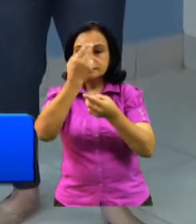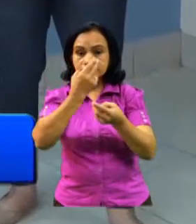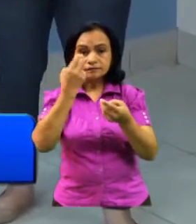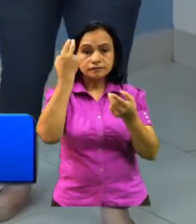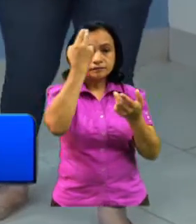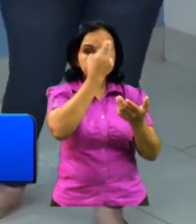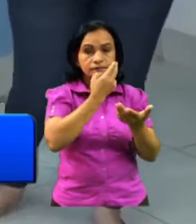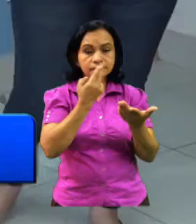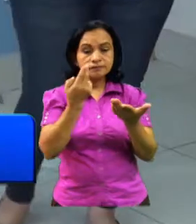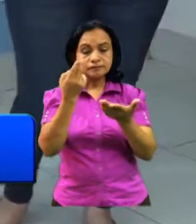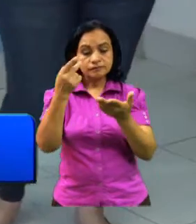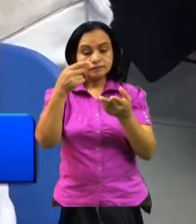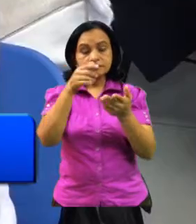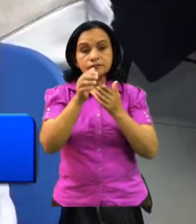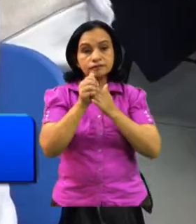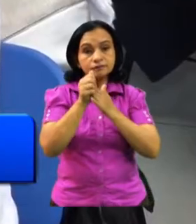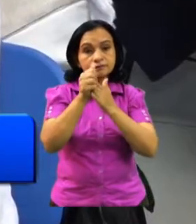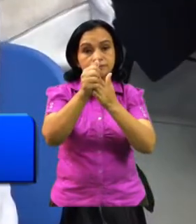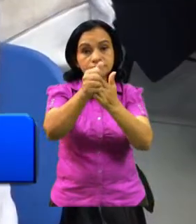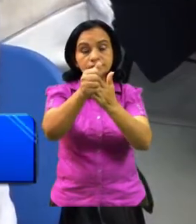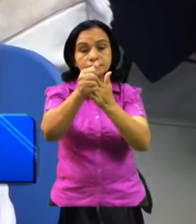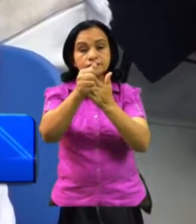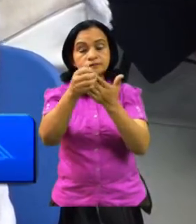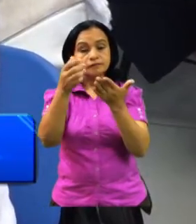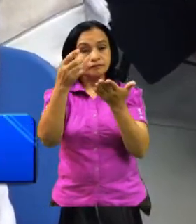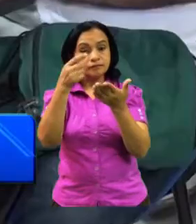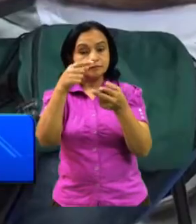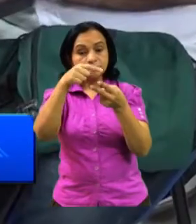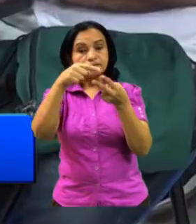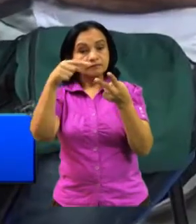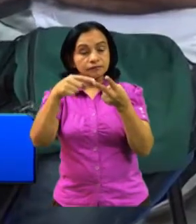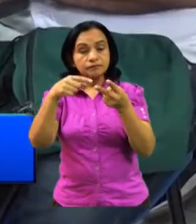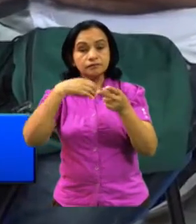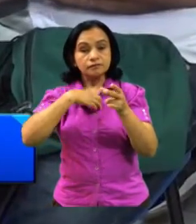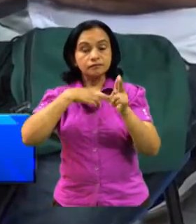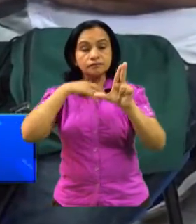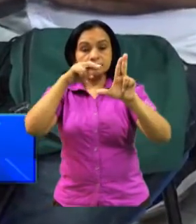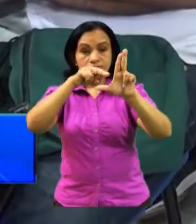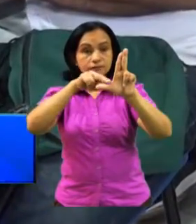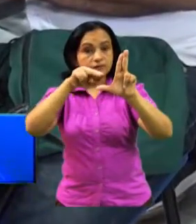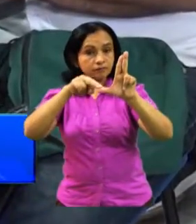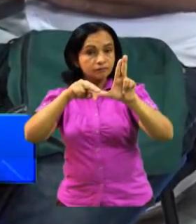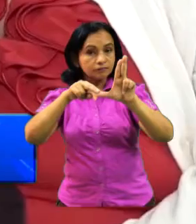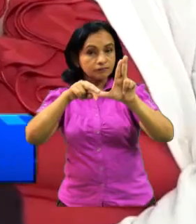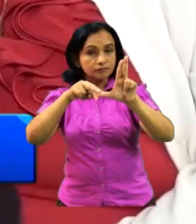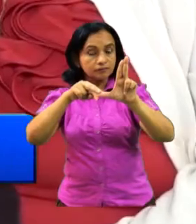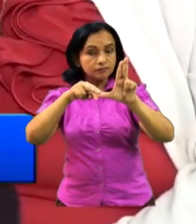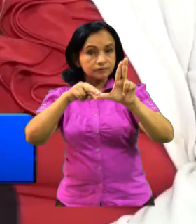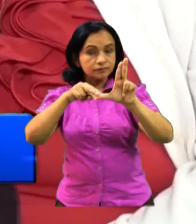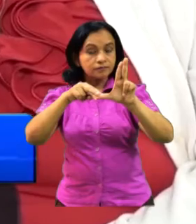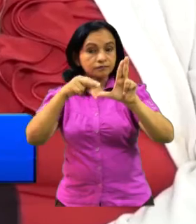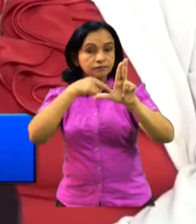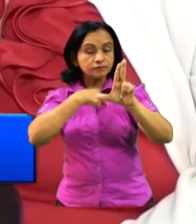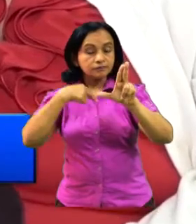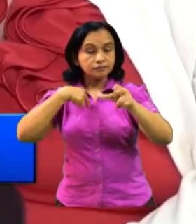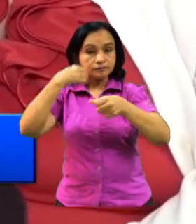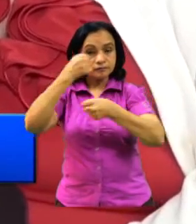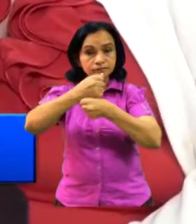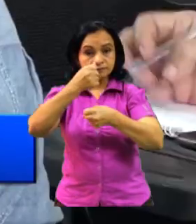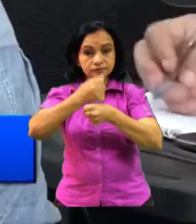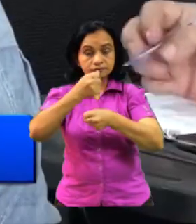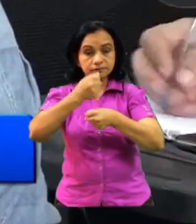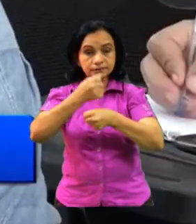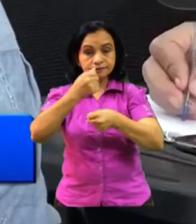y que estas dos herramientas son institucionales, pues, o sea, son del SINAPRED. Entonces, y se está